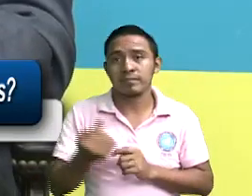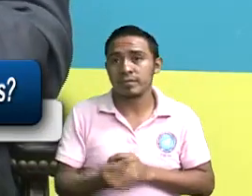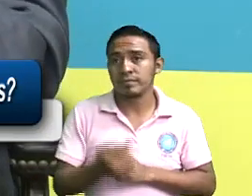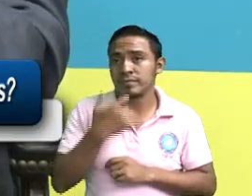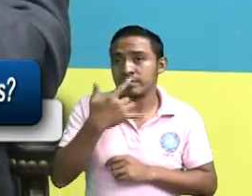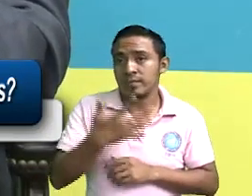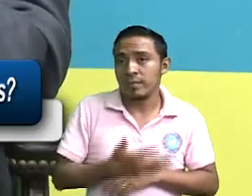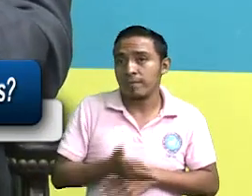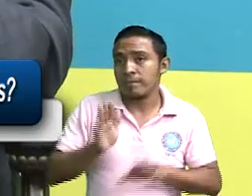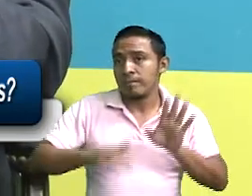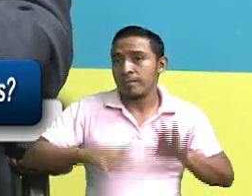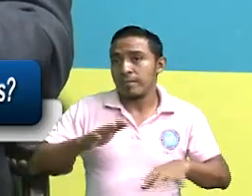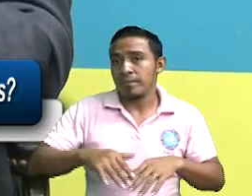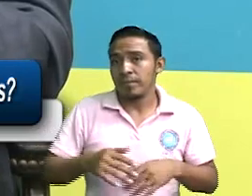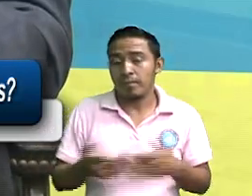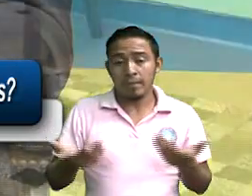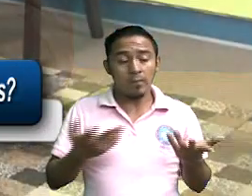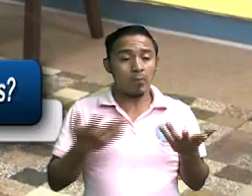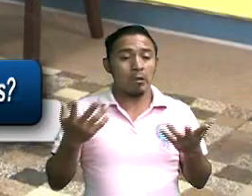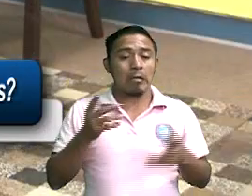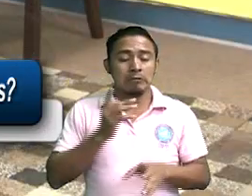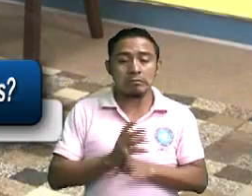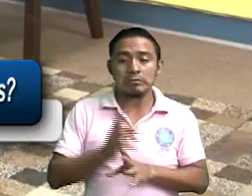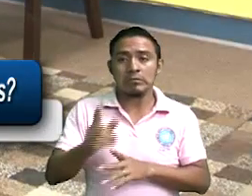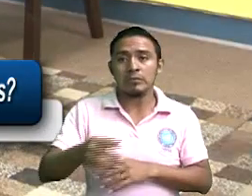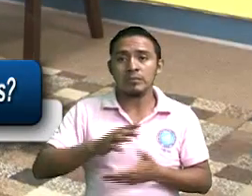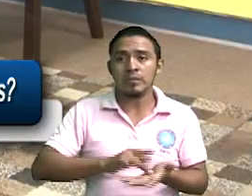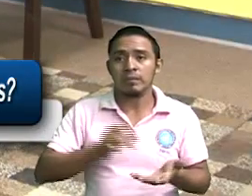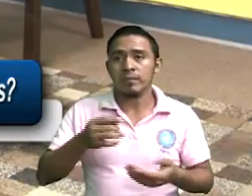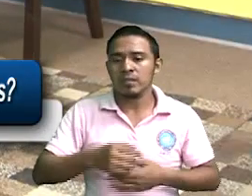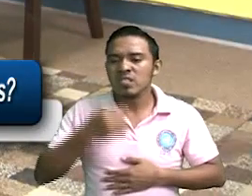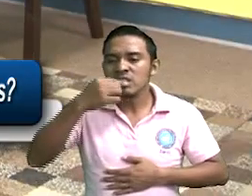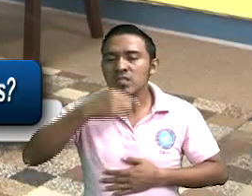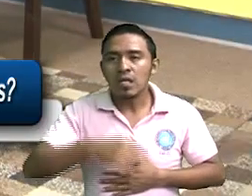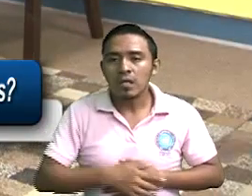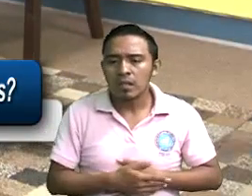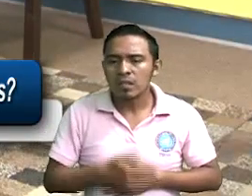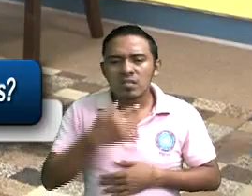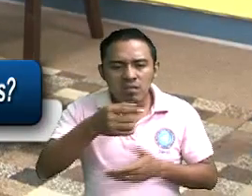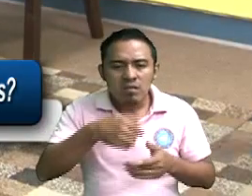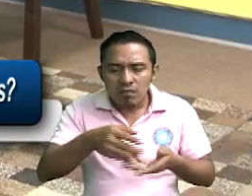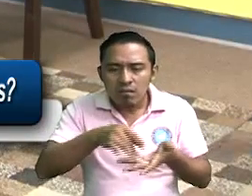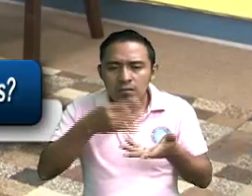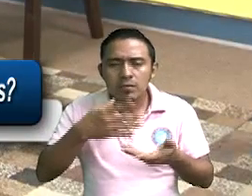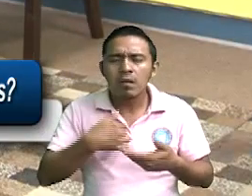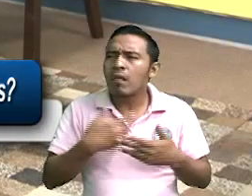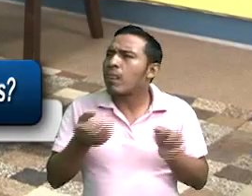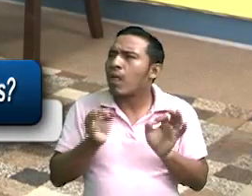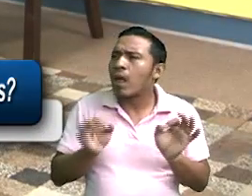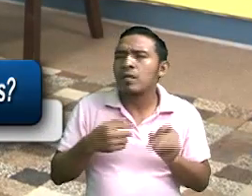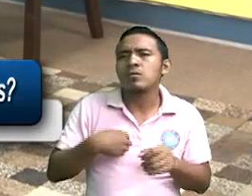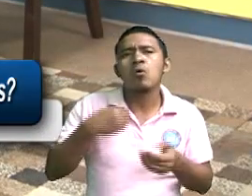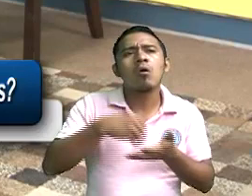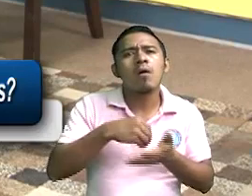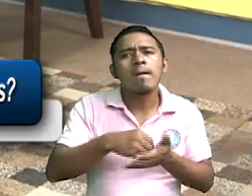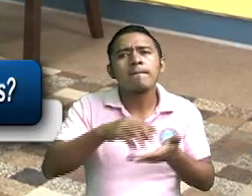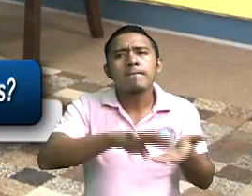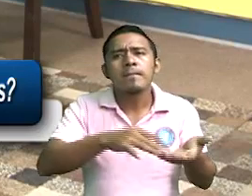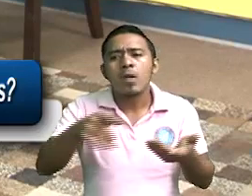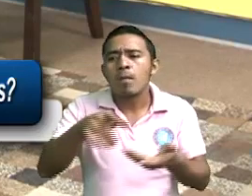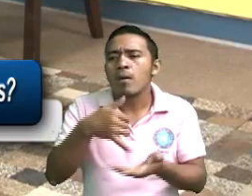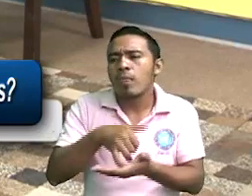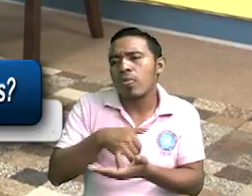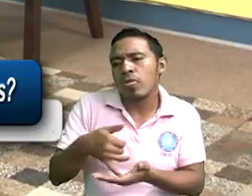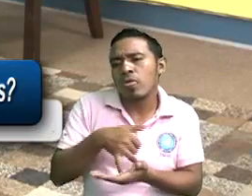como te digo, muchas veces llegan intoxicados por la vitamina. ¿Quién le recetó la vitamina? No, es que me fui a la farmacia y en la farmacia me dijeron, es debilidad